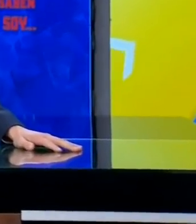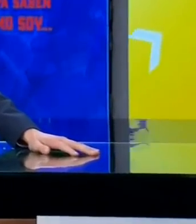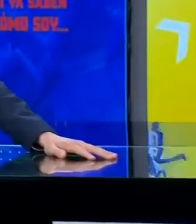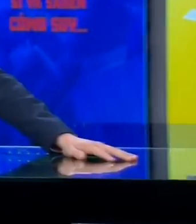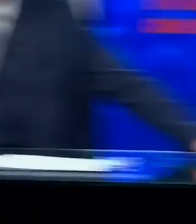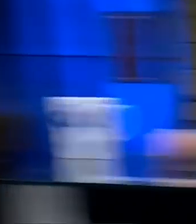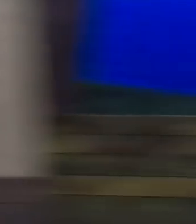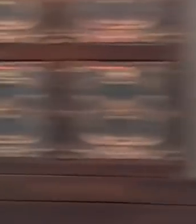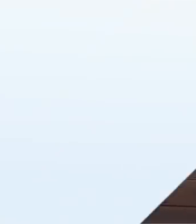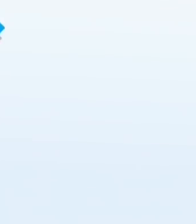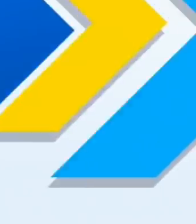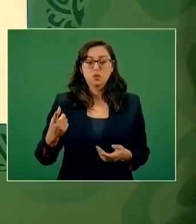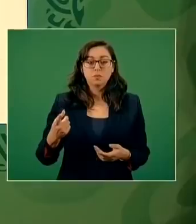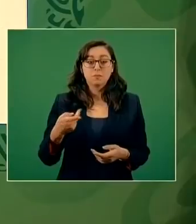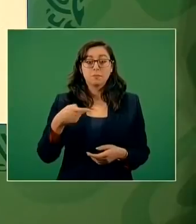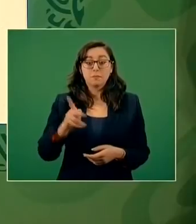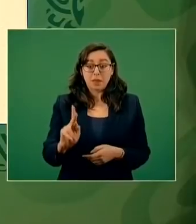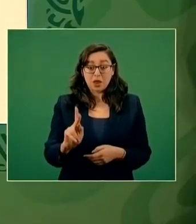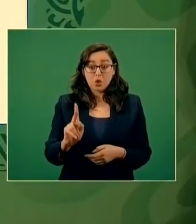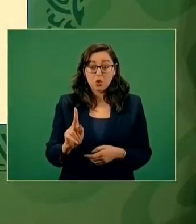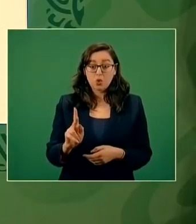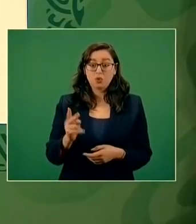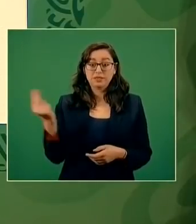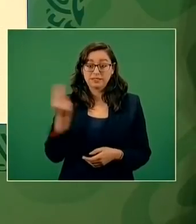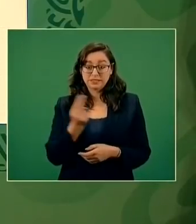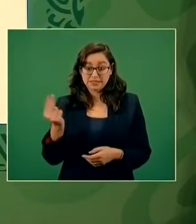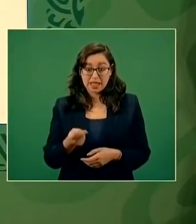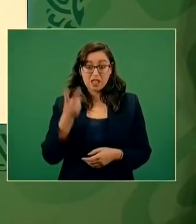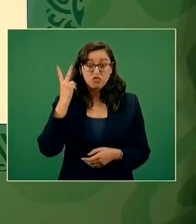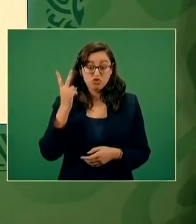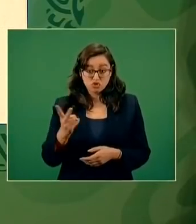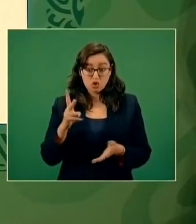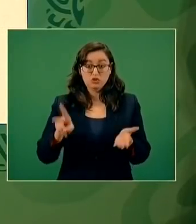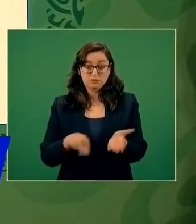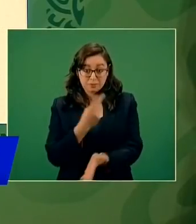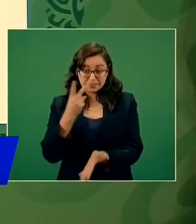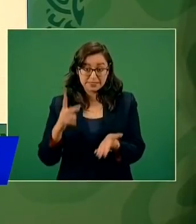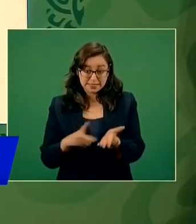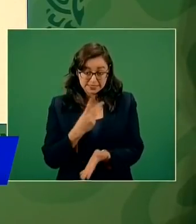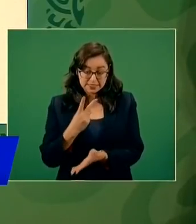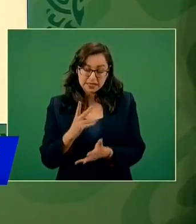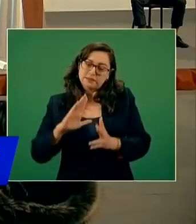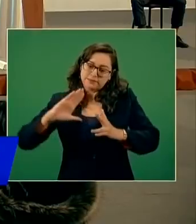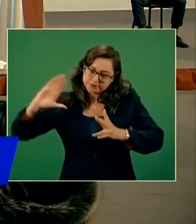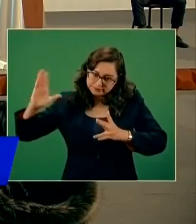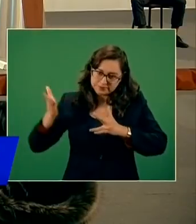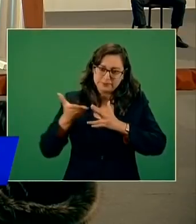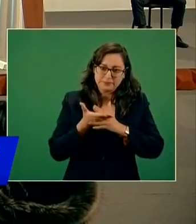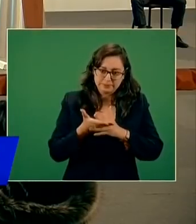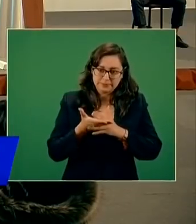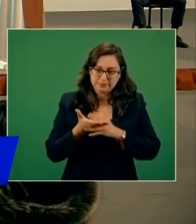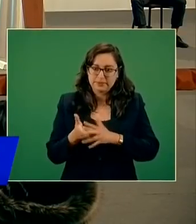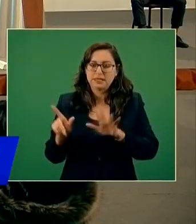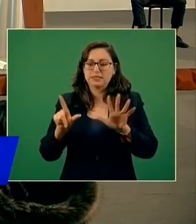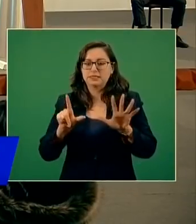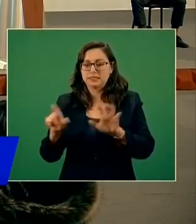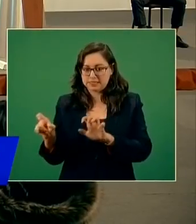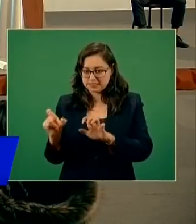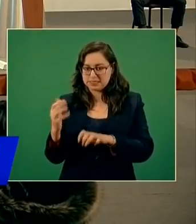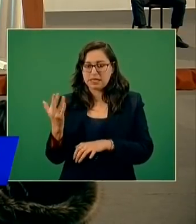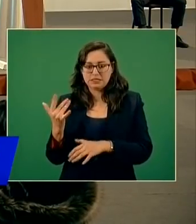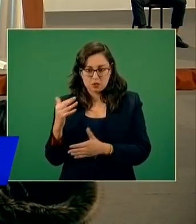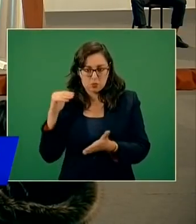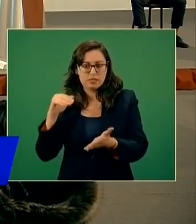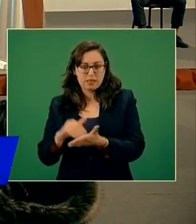hablando. Vamos a poder vacunar a cerca de 750,000 trabajadores